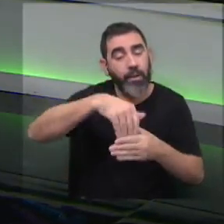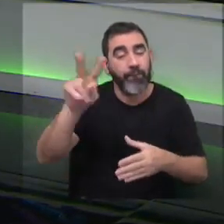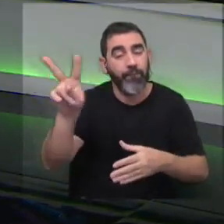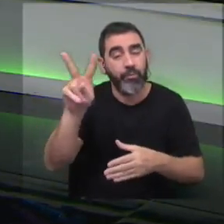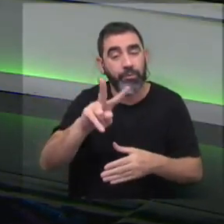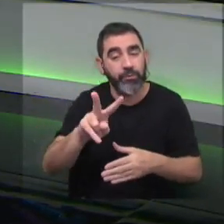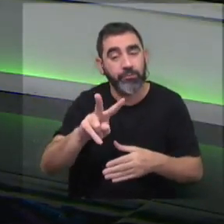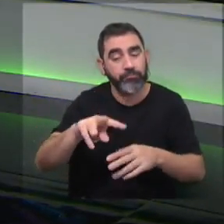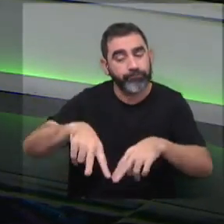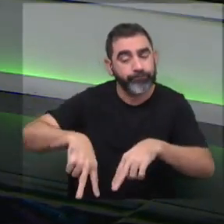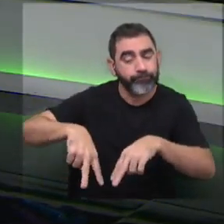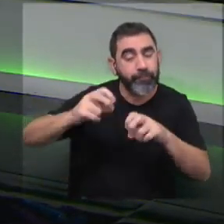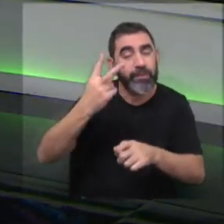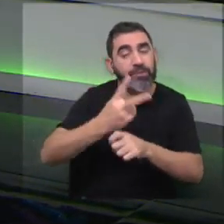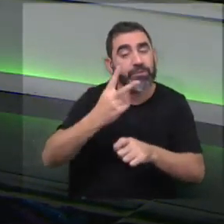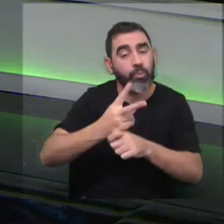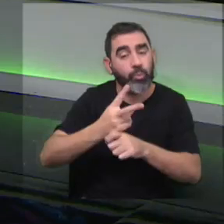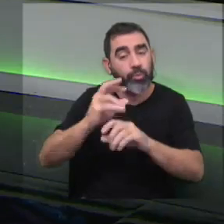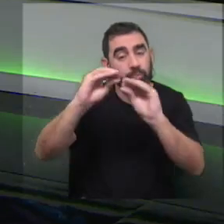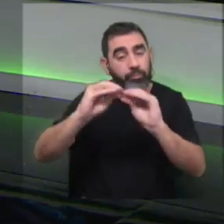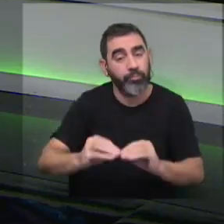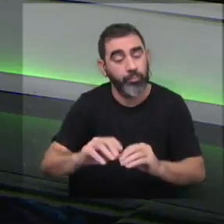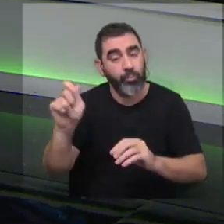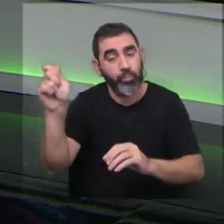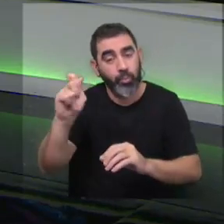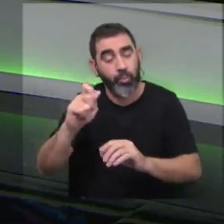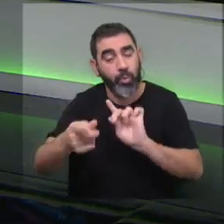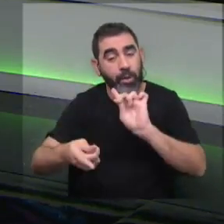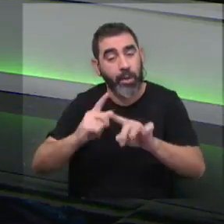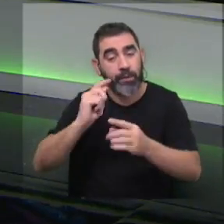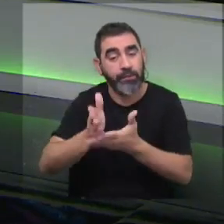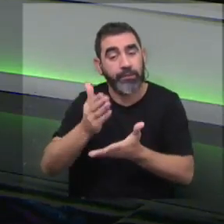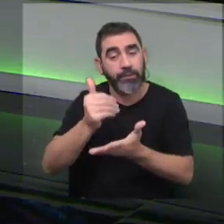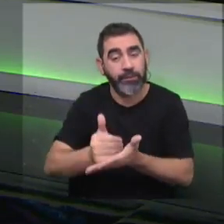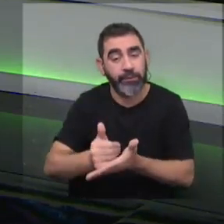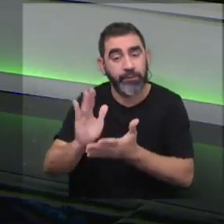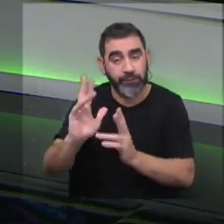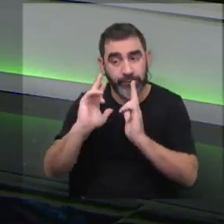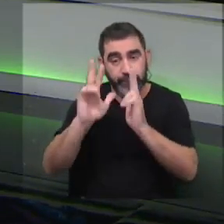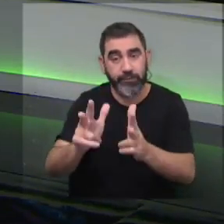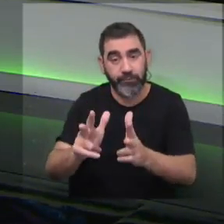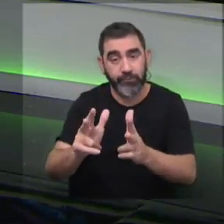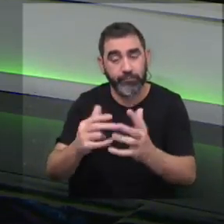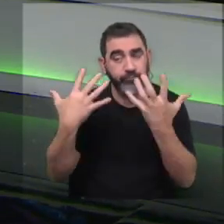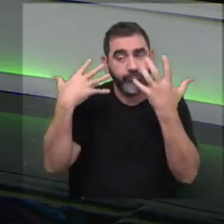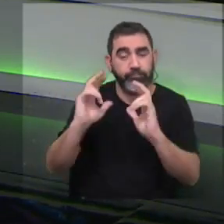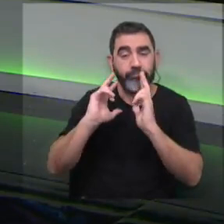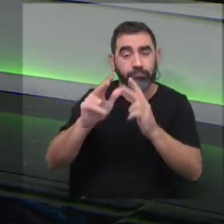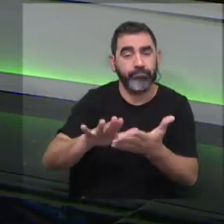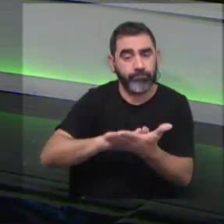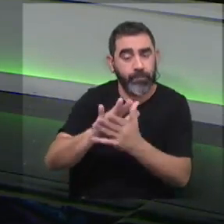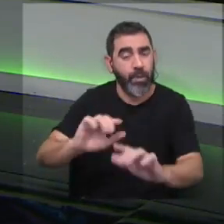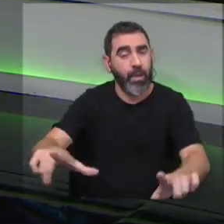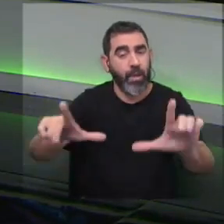y que se auditen en un segundo pronunciamiento Público de su canciller Luis Gilberto Murillo quien rehusó referirse a ningún